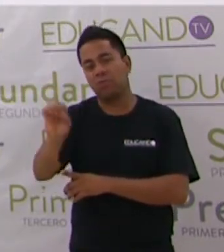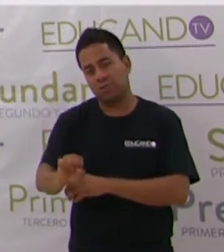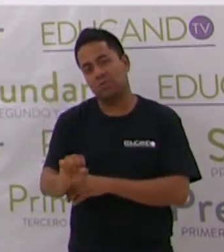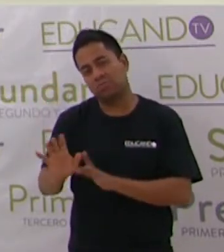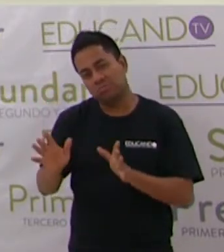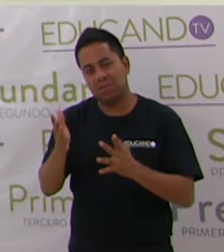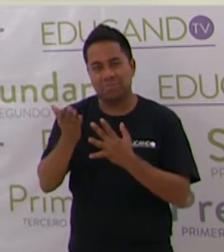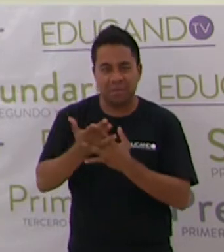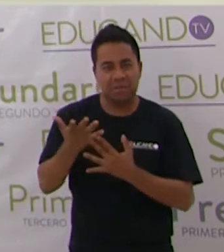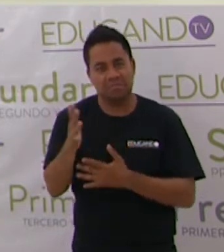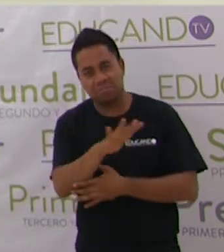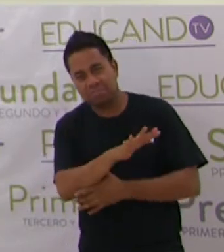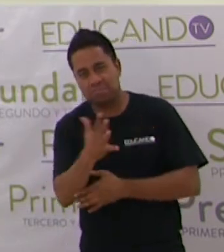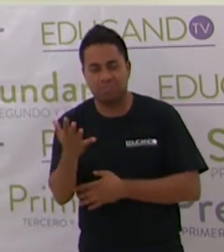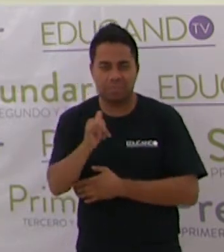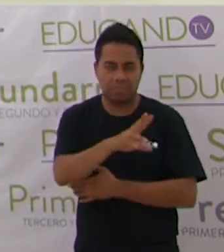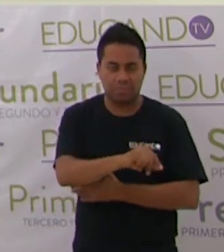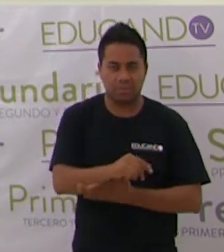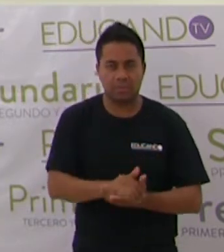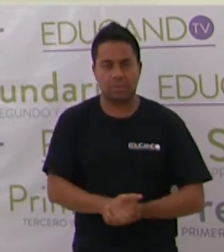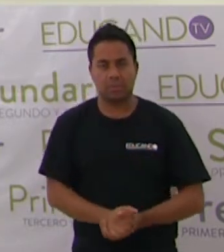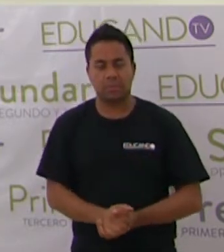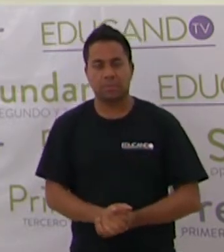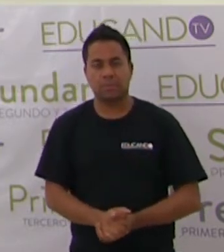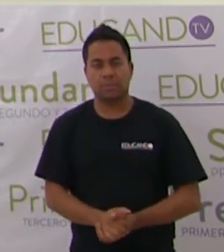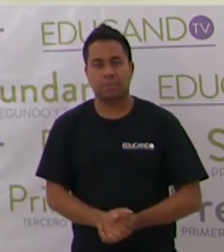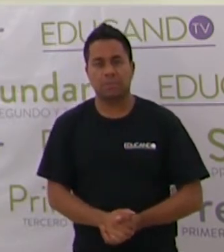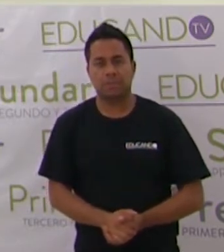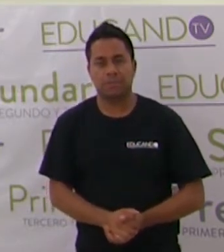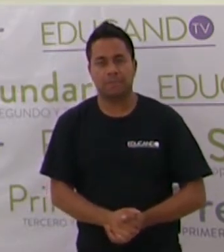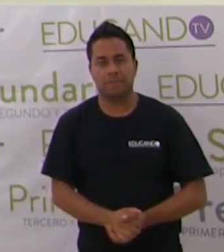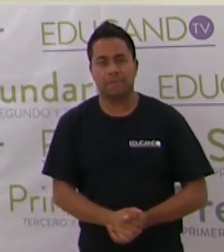50%. En este caso,